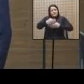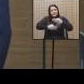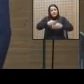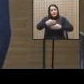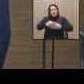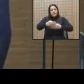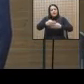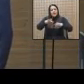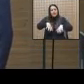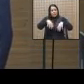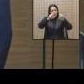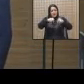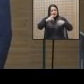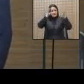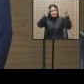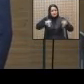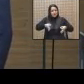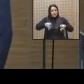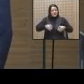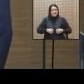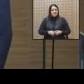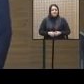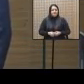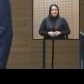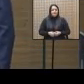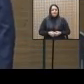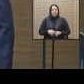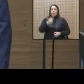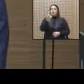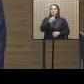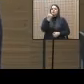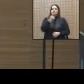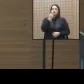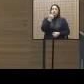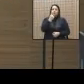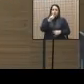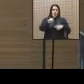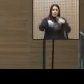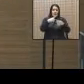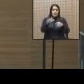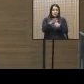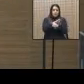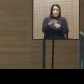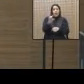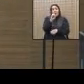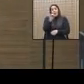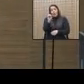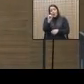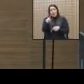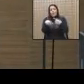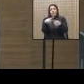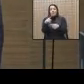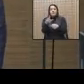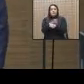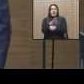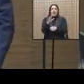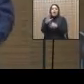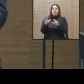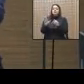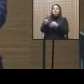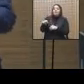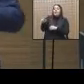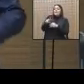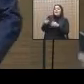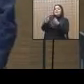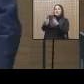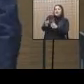de la toma de decisiones. Y solo nos alcanzó, o les alcanzó a los compañeros de hacendarios, hacer